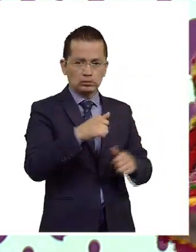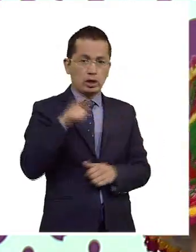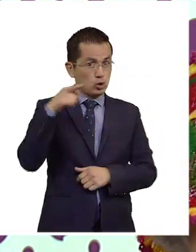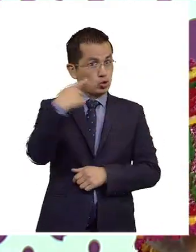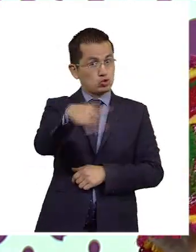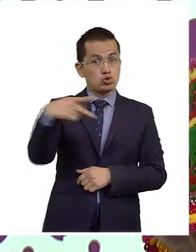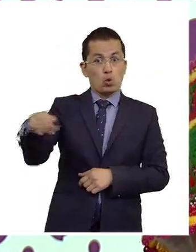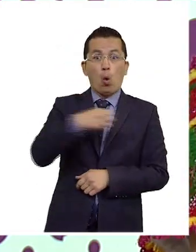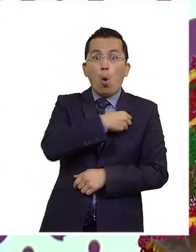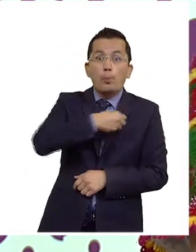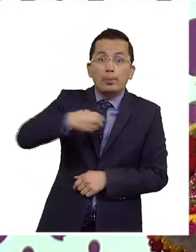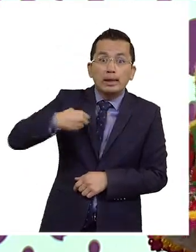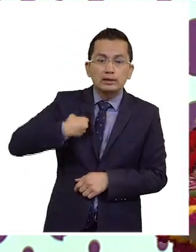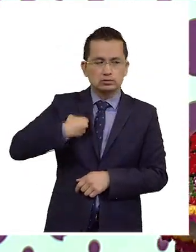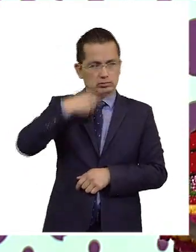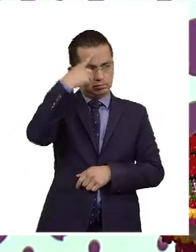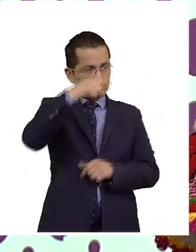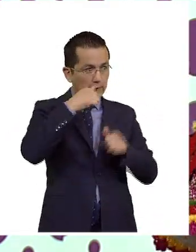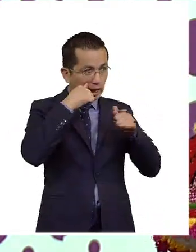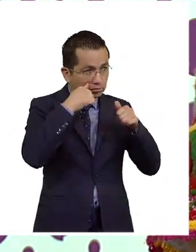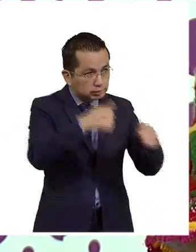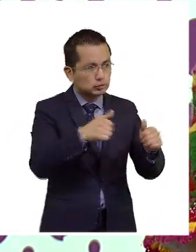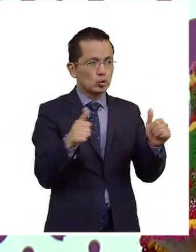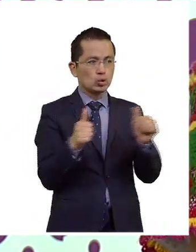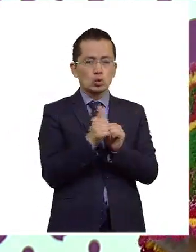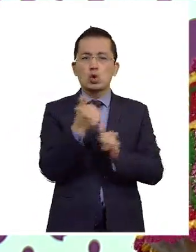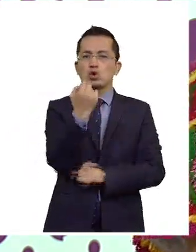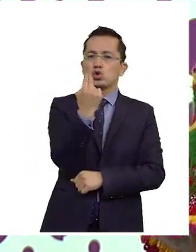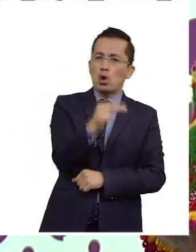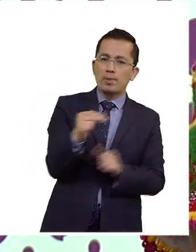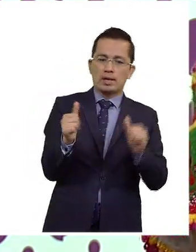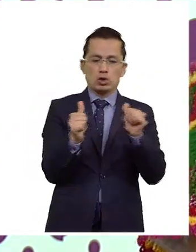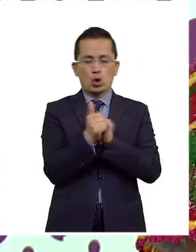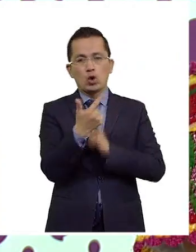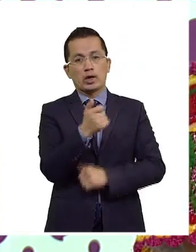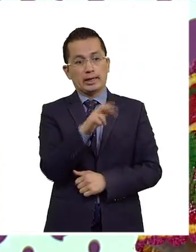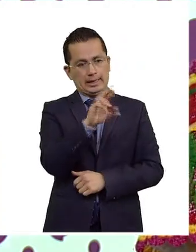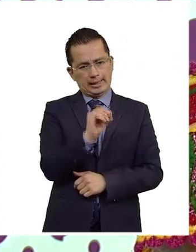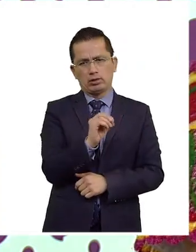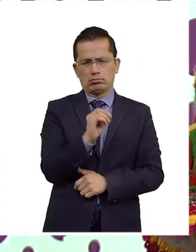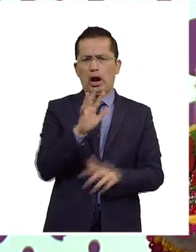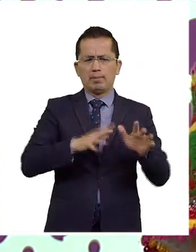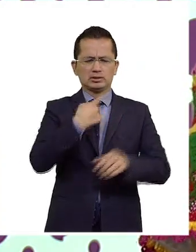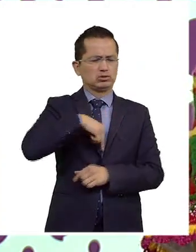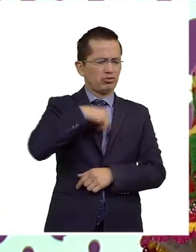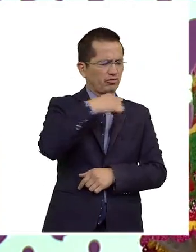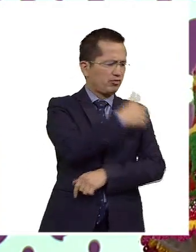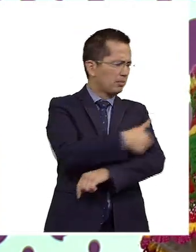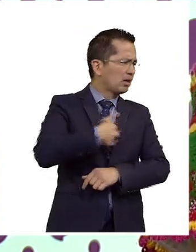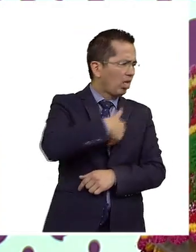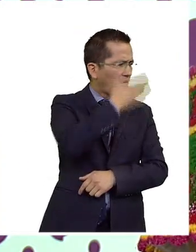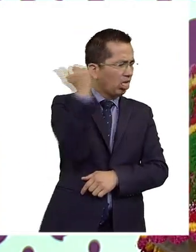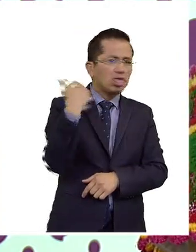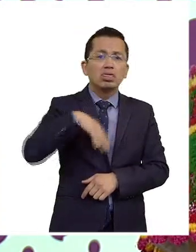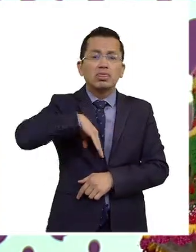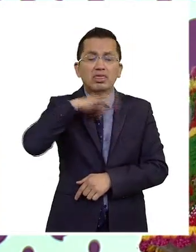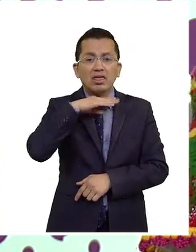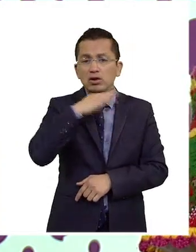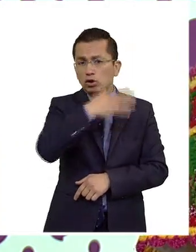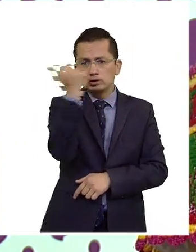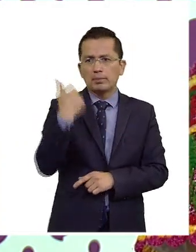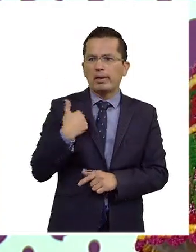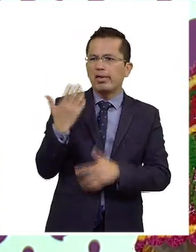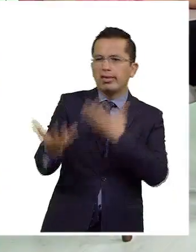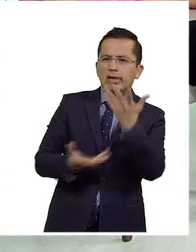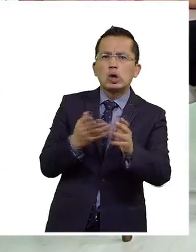lo sabes, ¿no? A veces las familias no lo sabemos y no sabemos cómo reclamarlo, pero eso no quiere decir que estas personas,